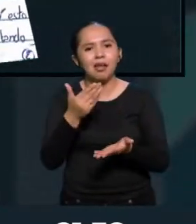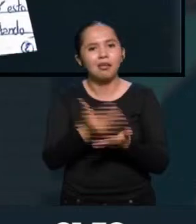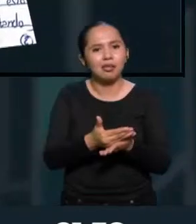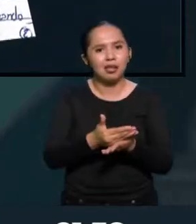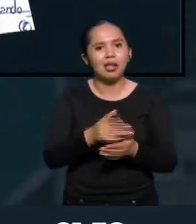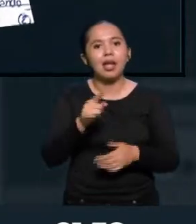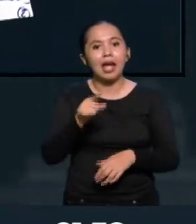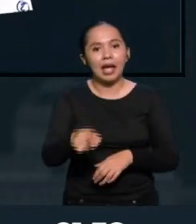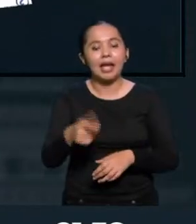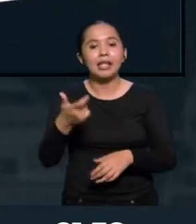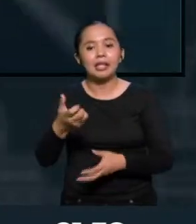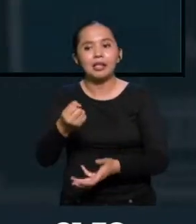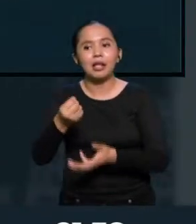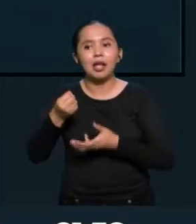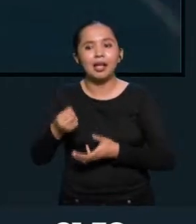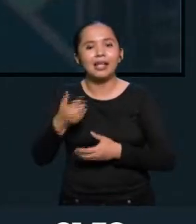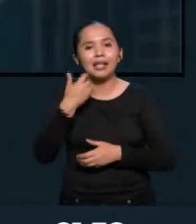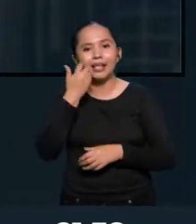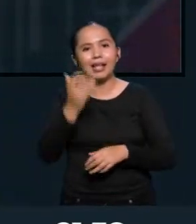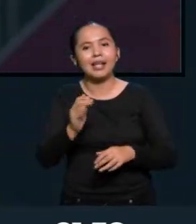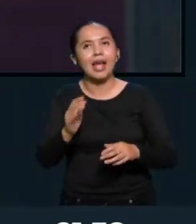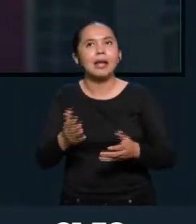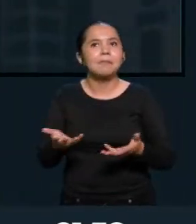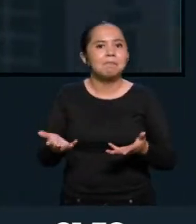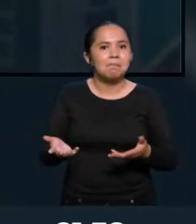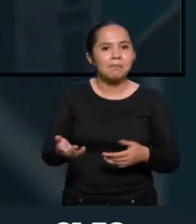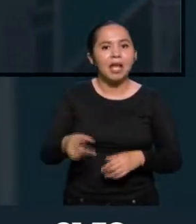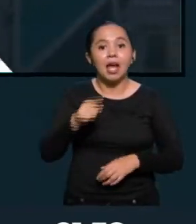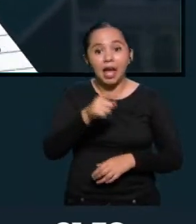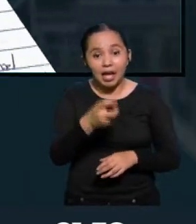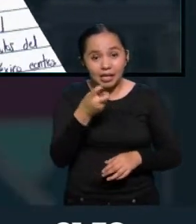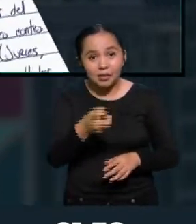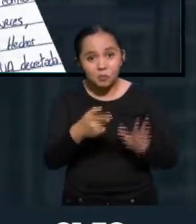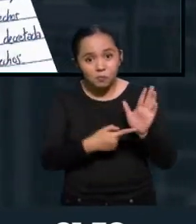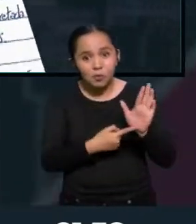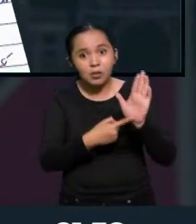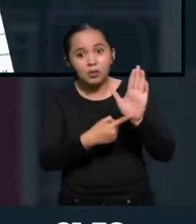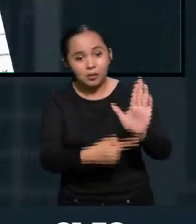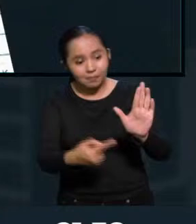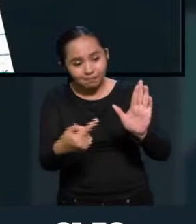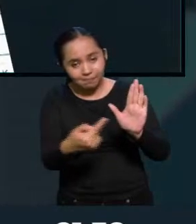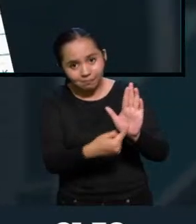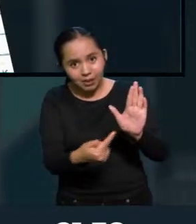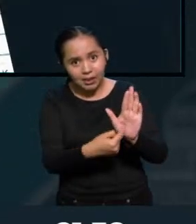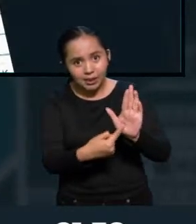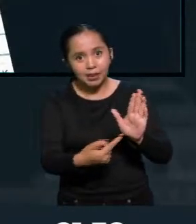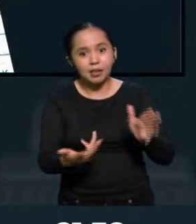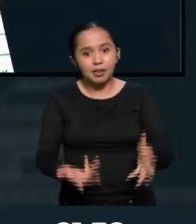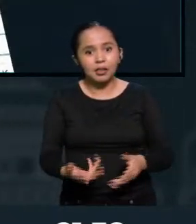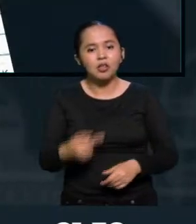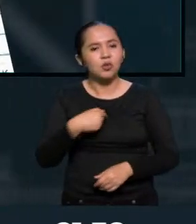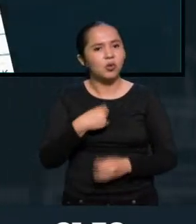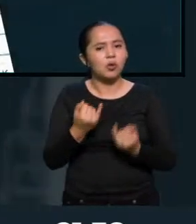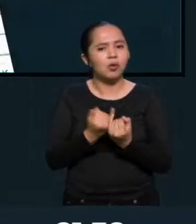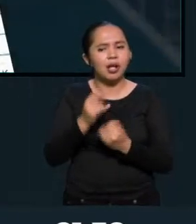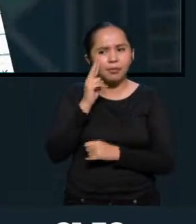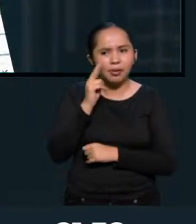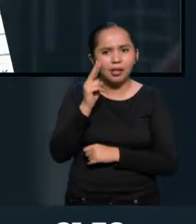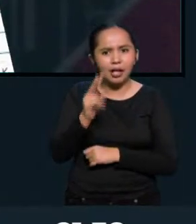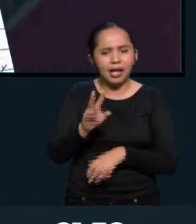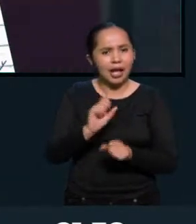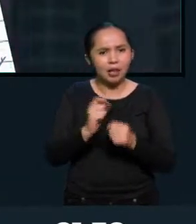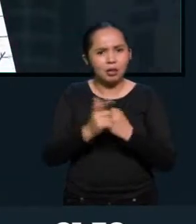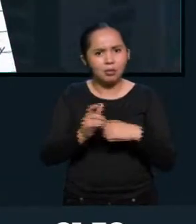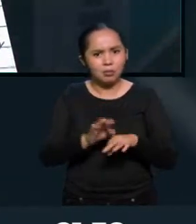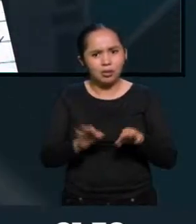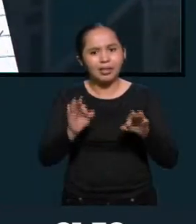dinero de México para desaparecerlo. ¿Por qué no hacen énfasis en esos pequeños detalles, no? Y hubo otro pequeño detalle, me parece que es importante,